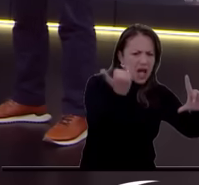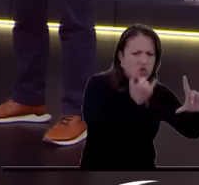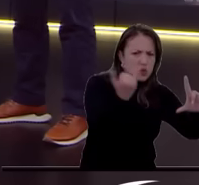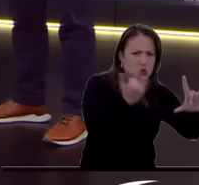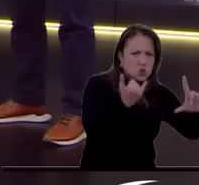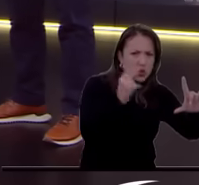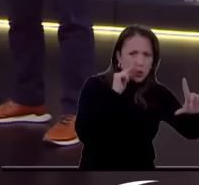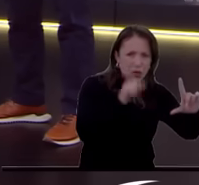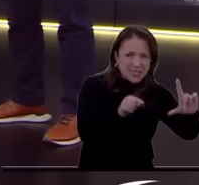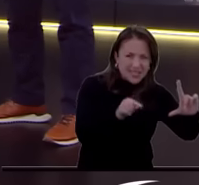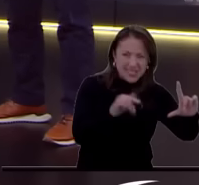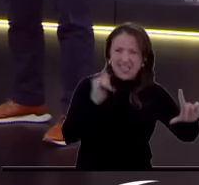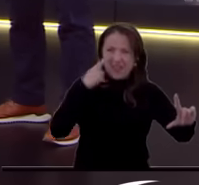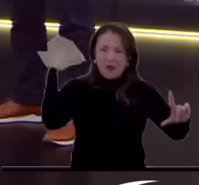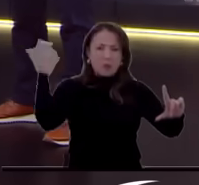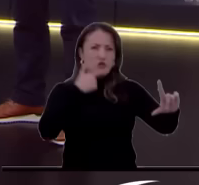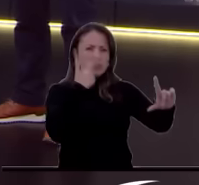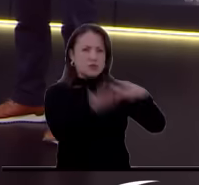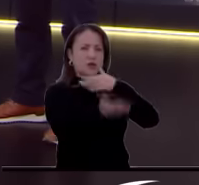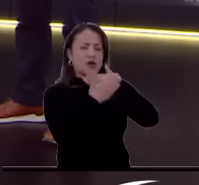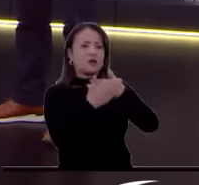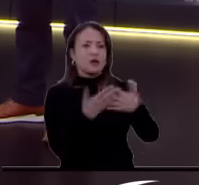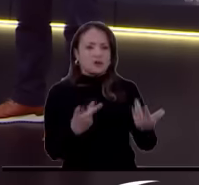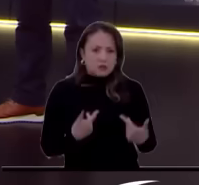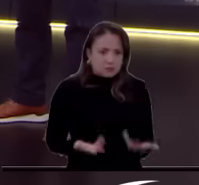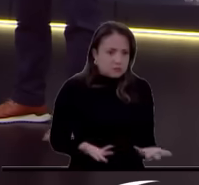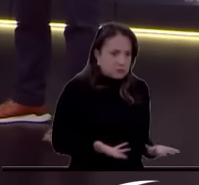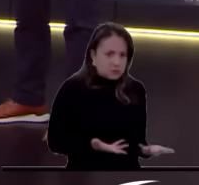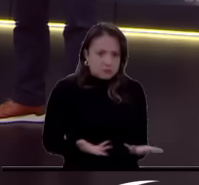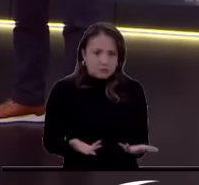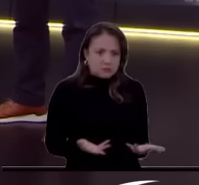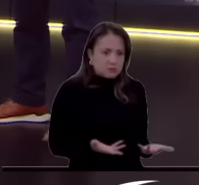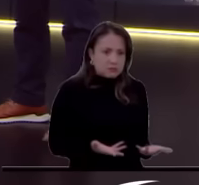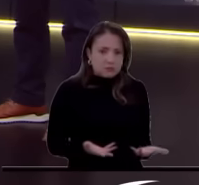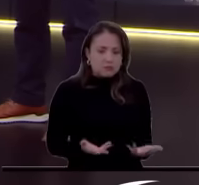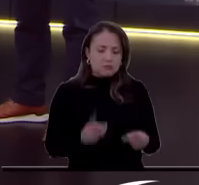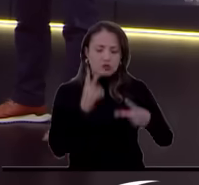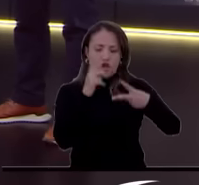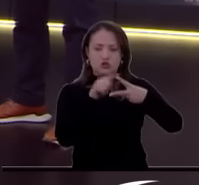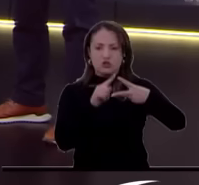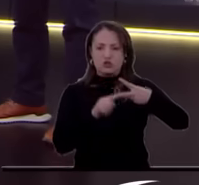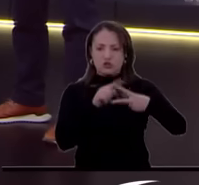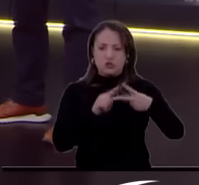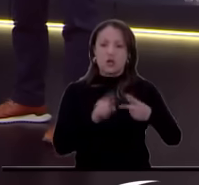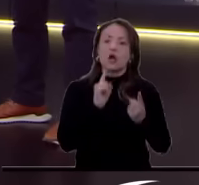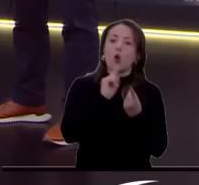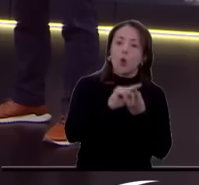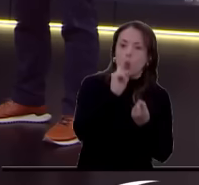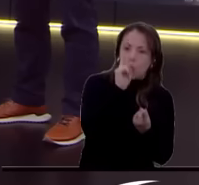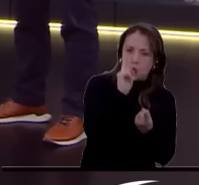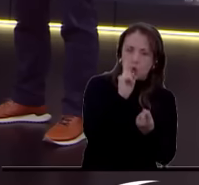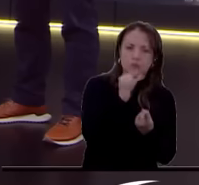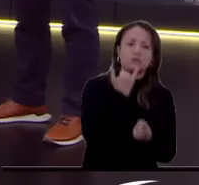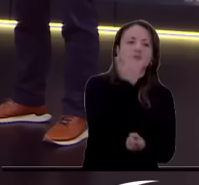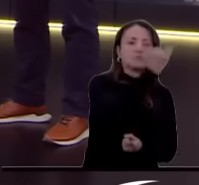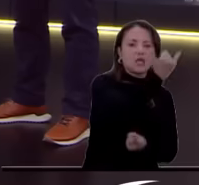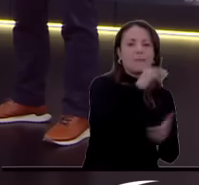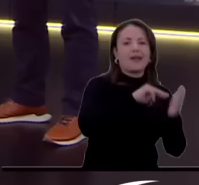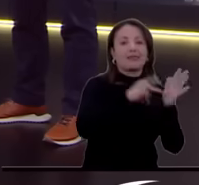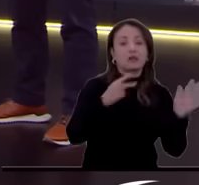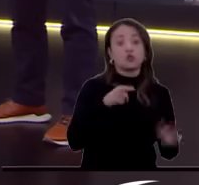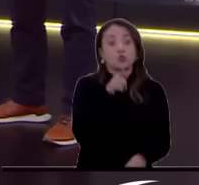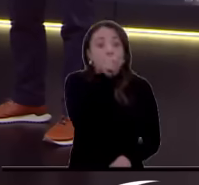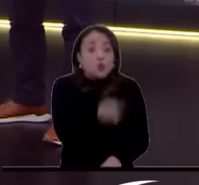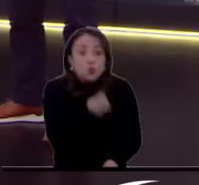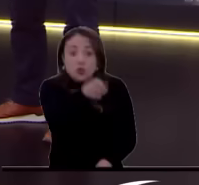que la veamos hace un momento que le dice no sé qué hacer eh Hay dos caminos el primero pues Llamar a un técnico si usted no es experto